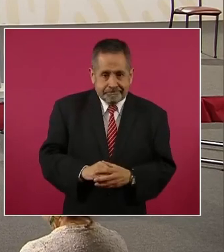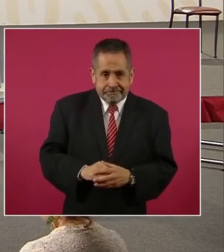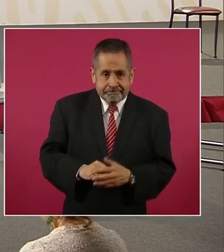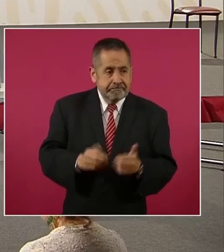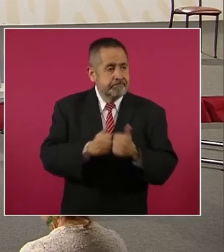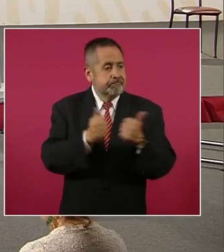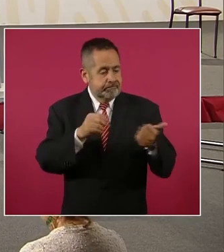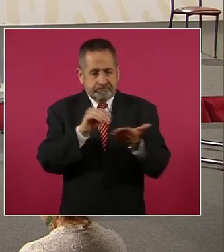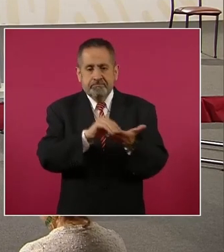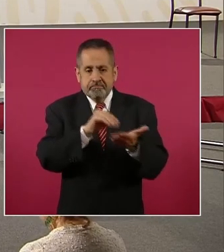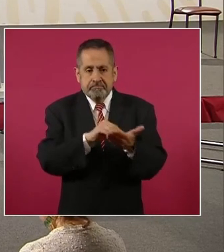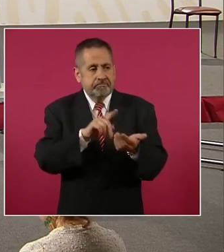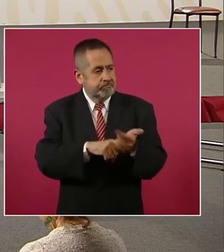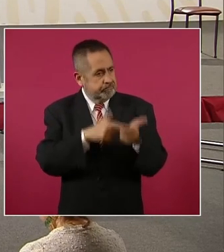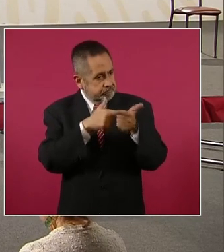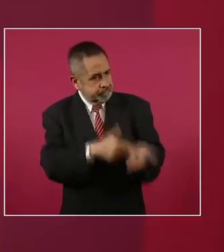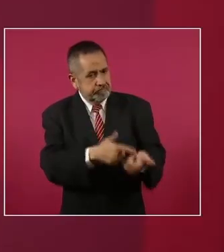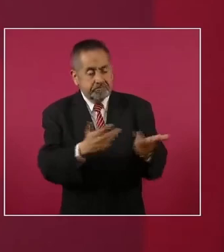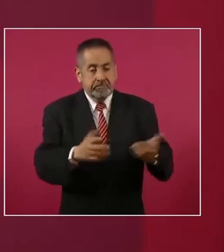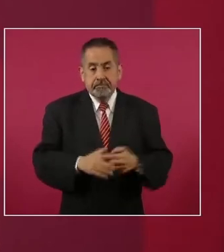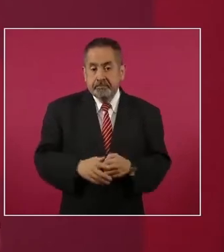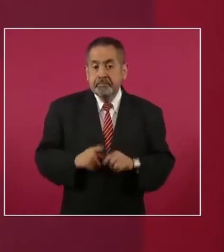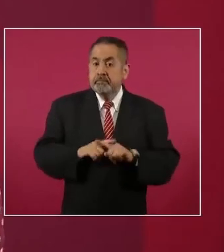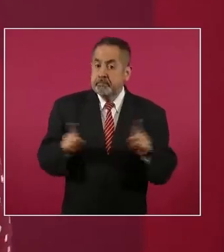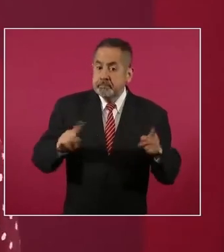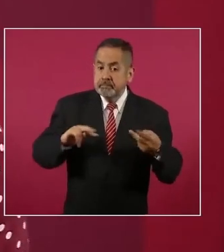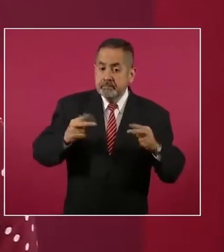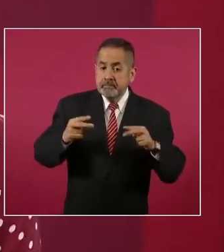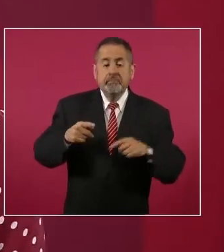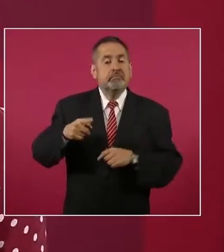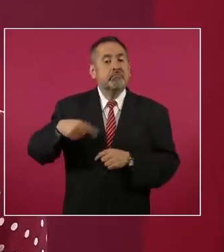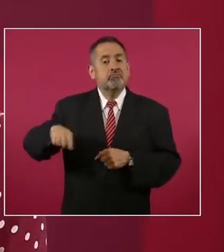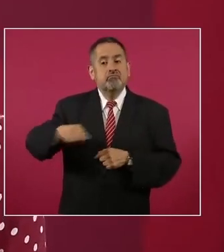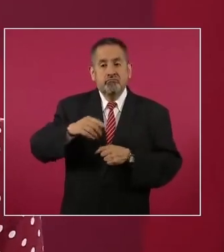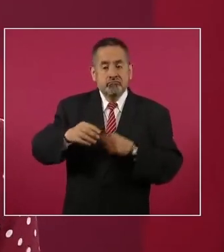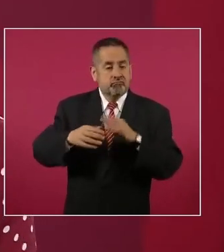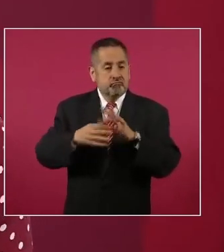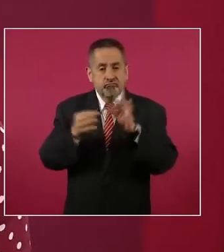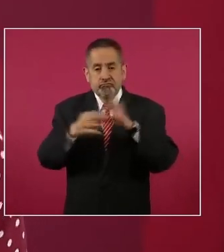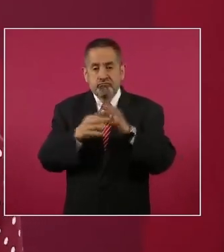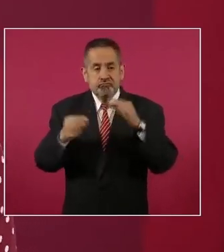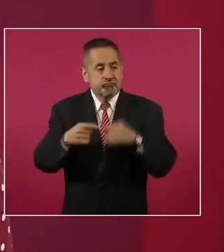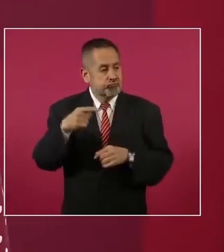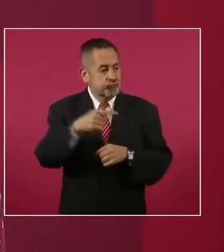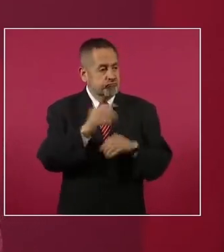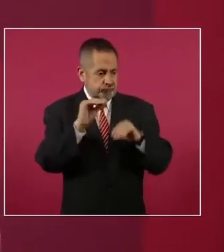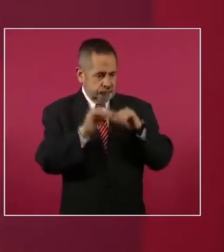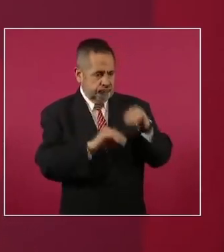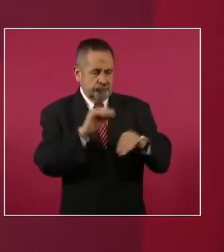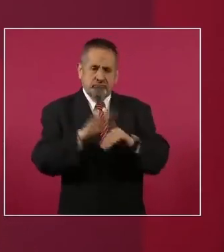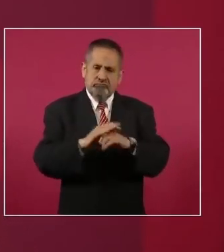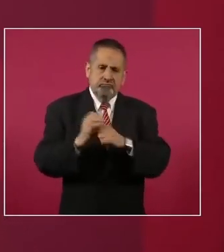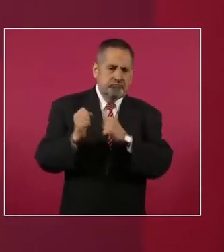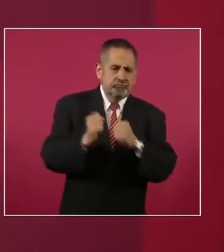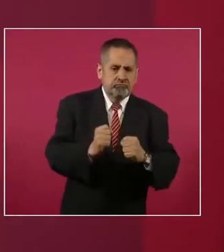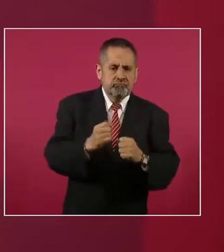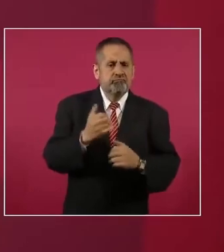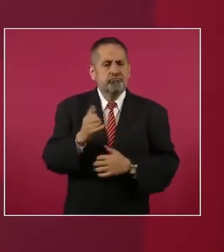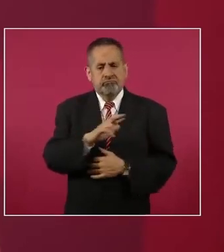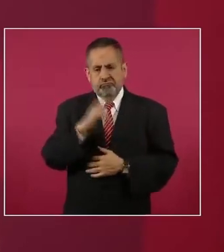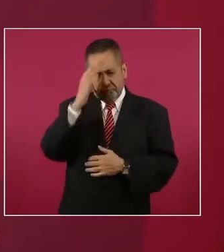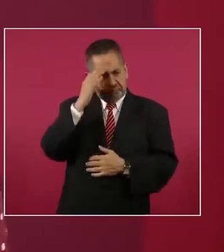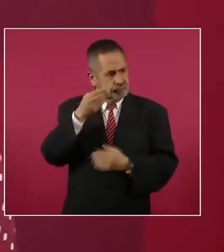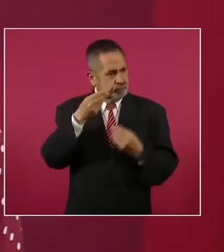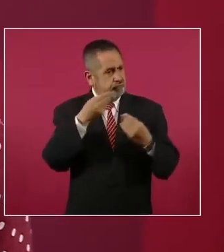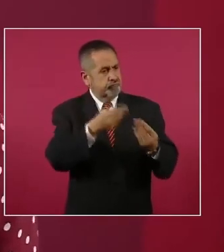de lo que dicen los adversarios, promueve el fortalecimiento de la autoridad electoral y le reconoce